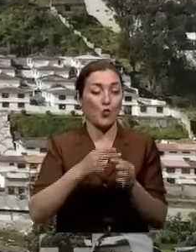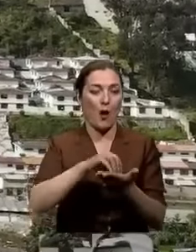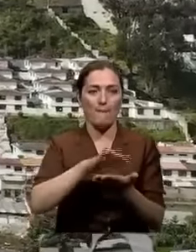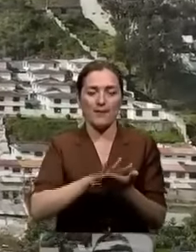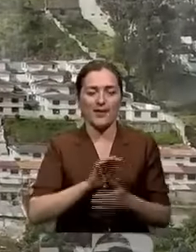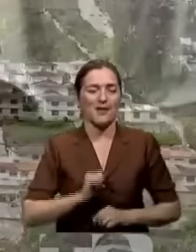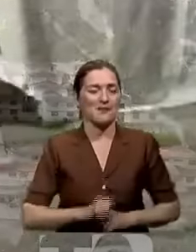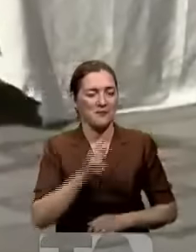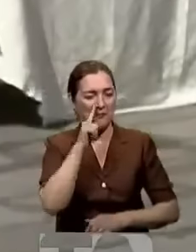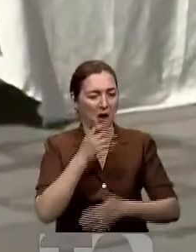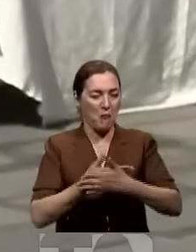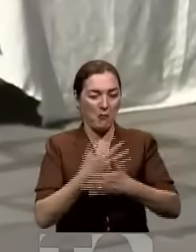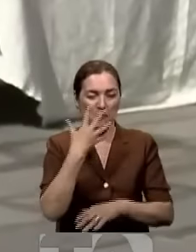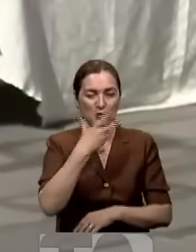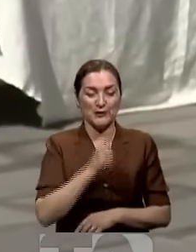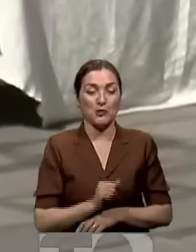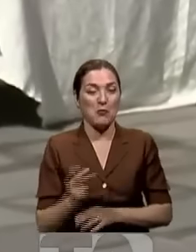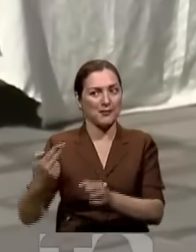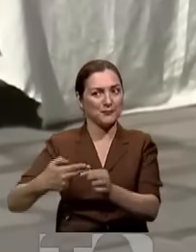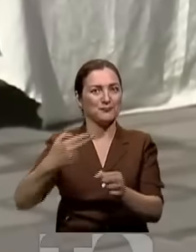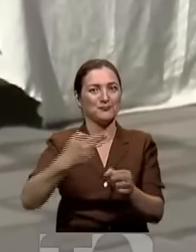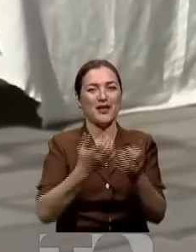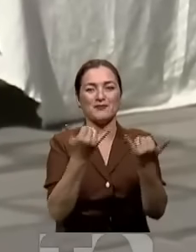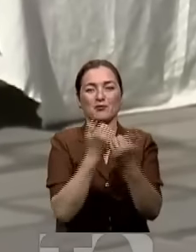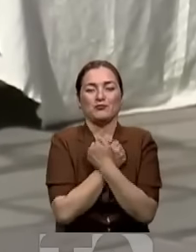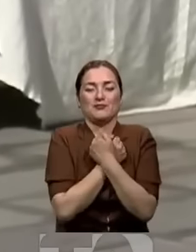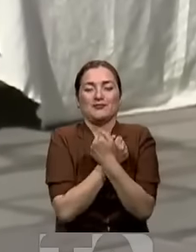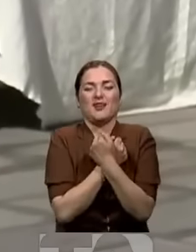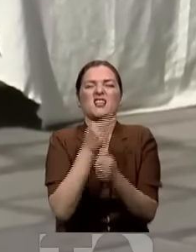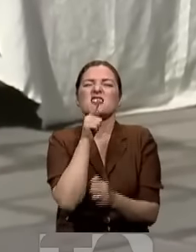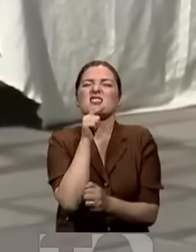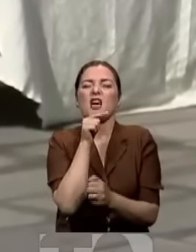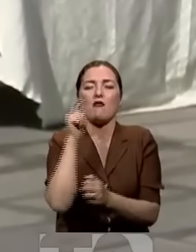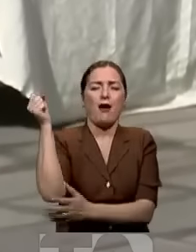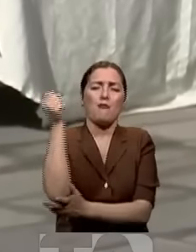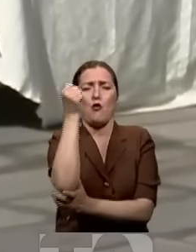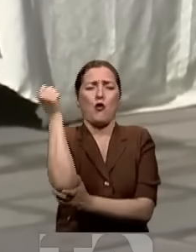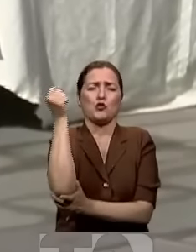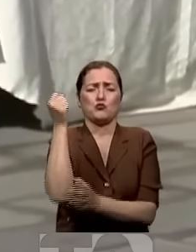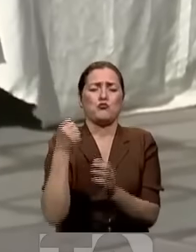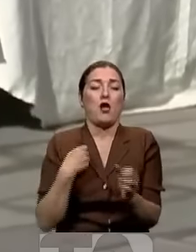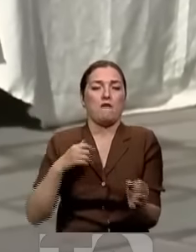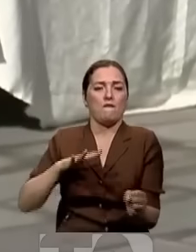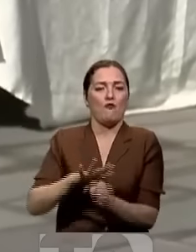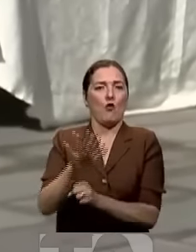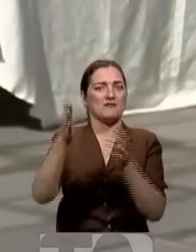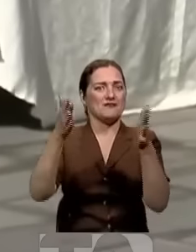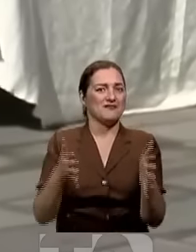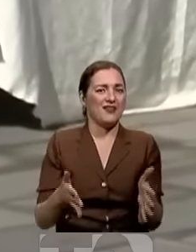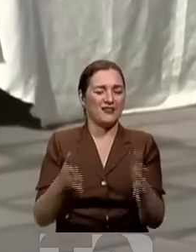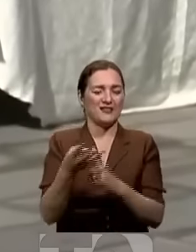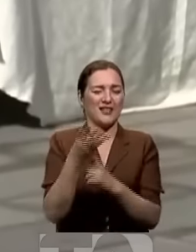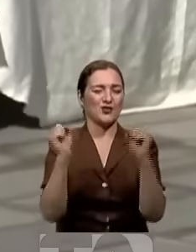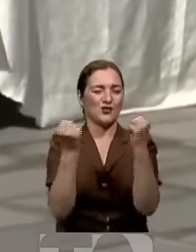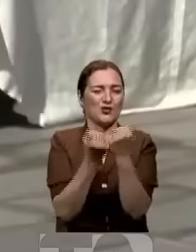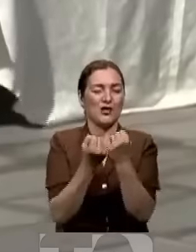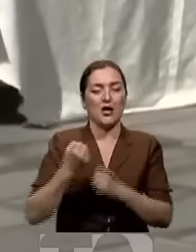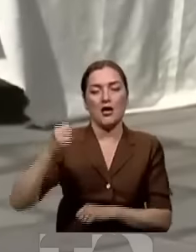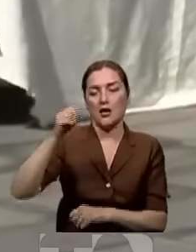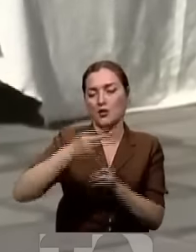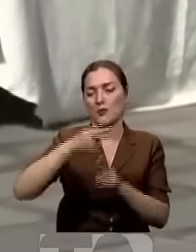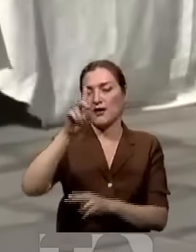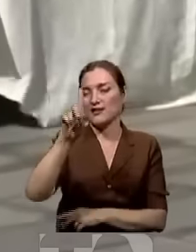Pero recuerden que también venimos siempre con nuestro querido David Valle, creador de contenido, todo un influencer. Él es el propio para